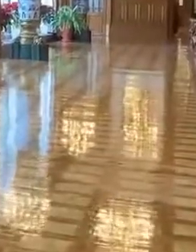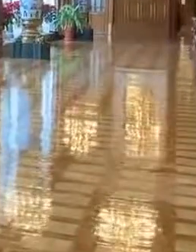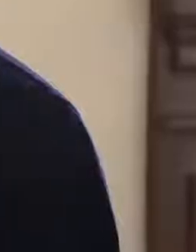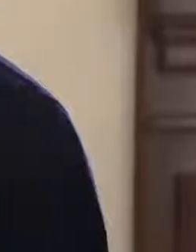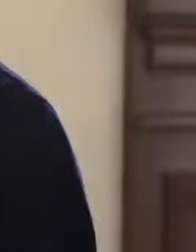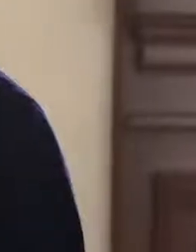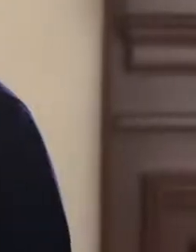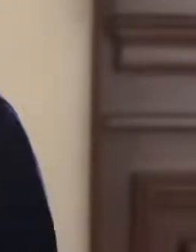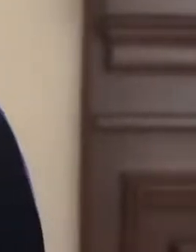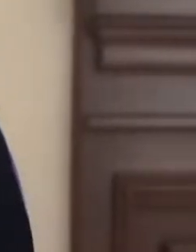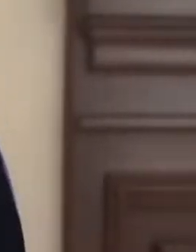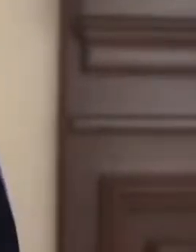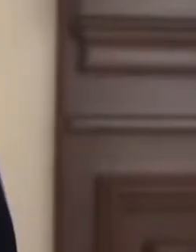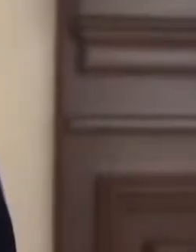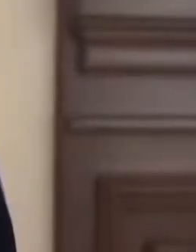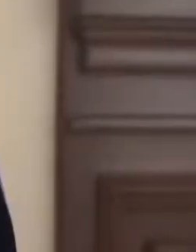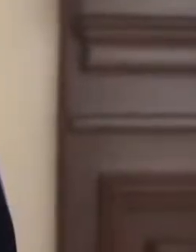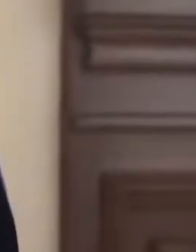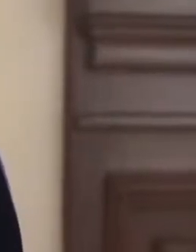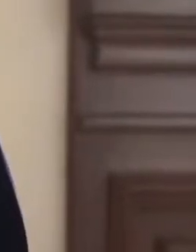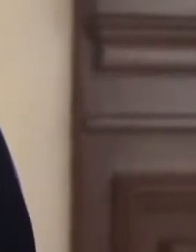vacunas. También